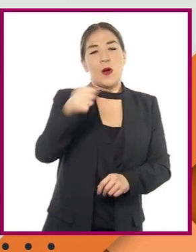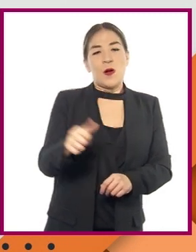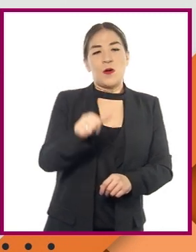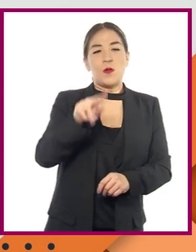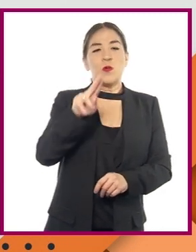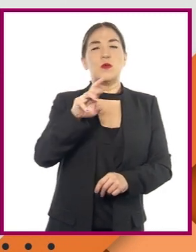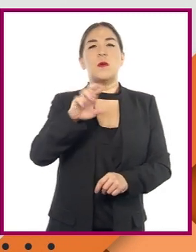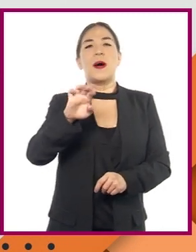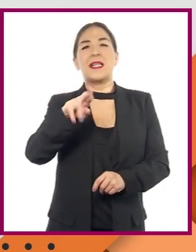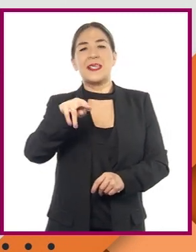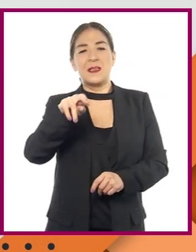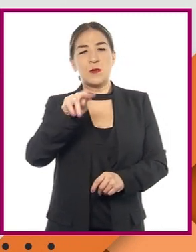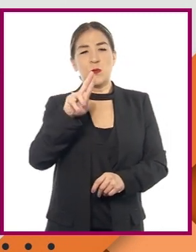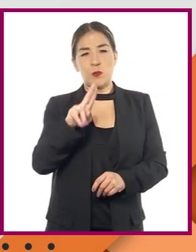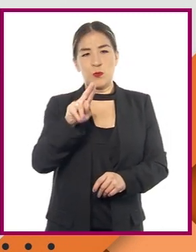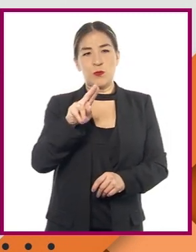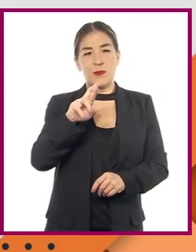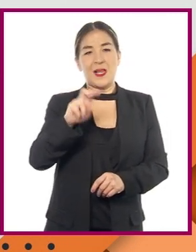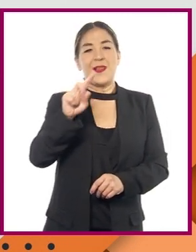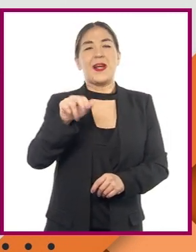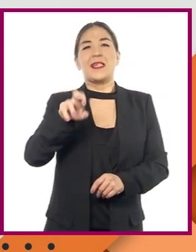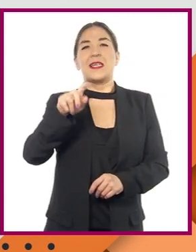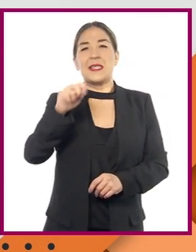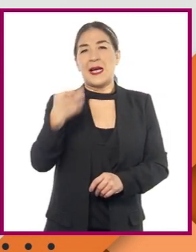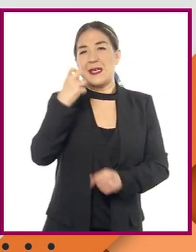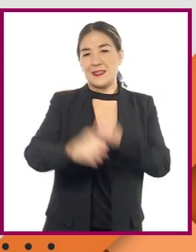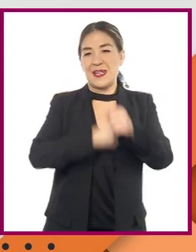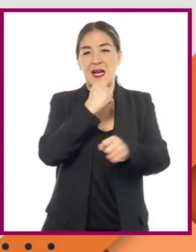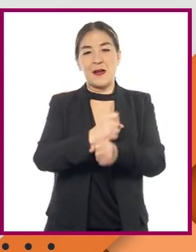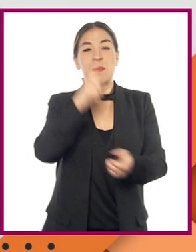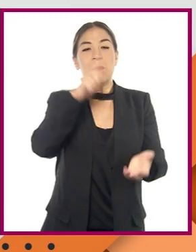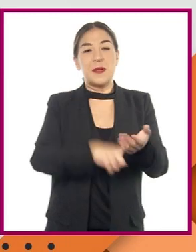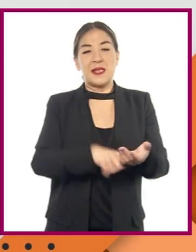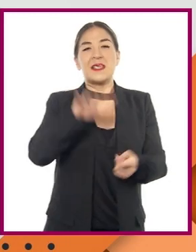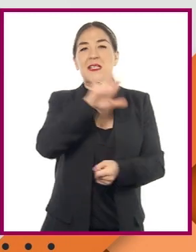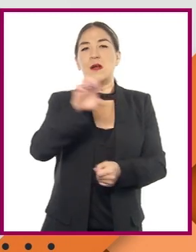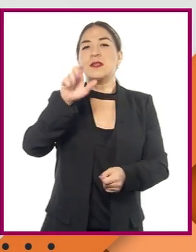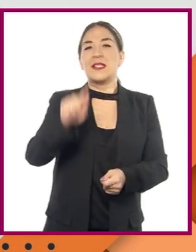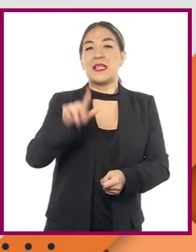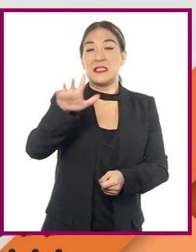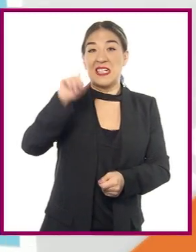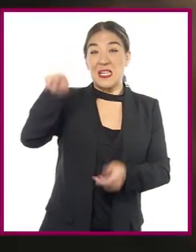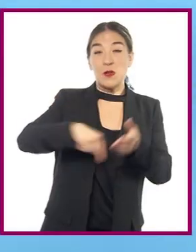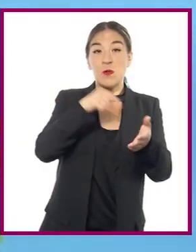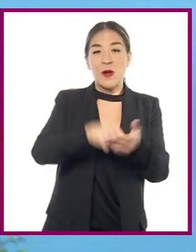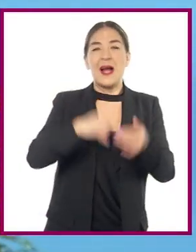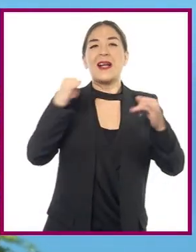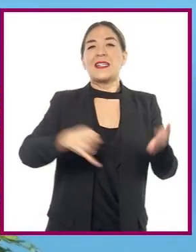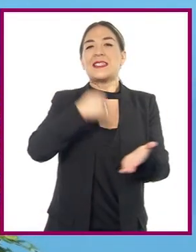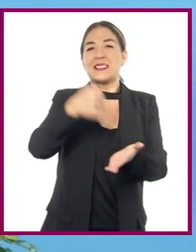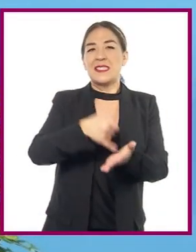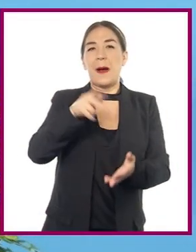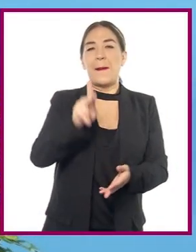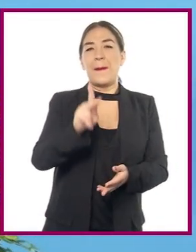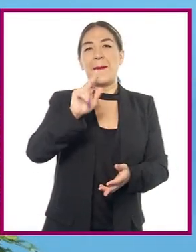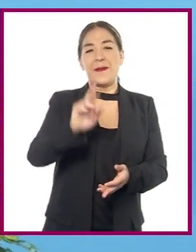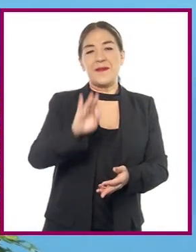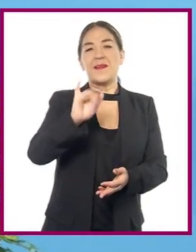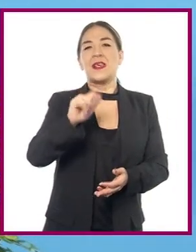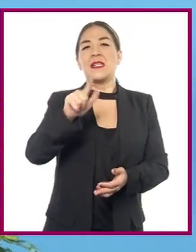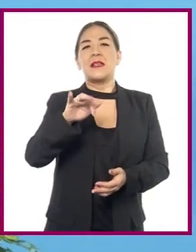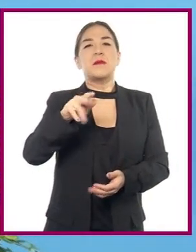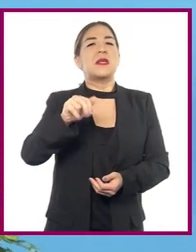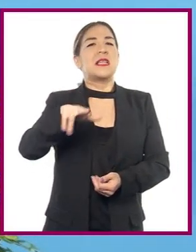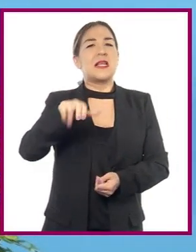en 1565, pues ya sabían de la existencia de las Islas Filipinas, pues anteriormente